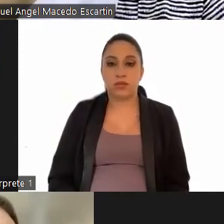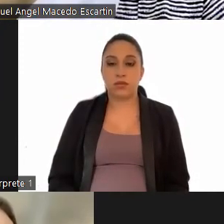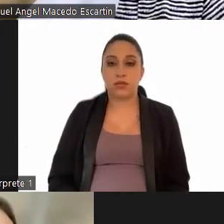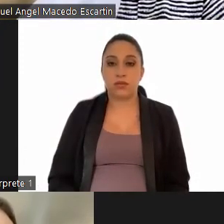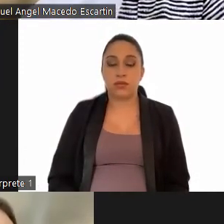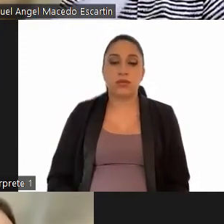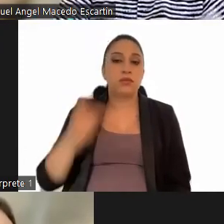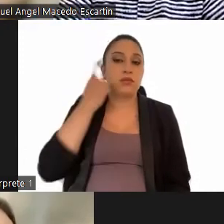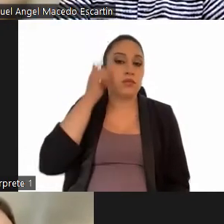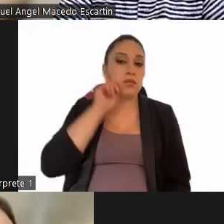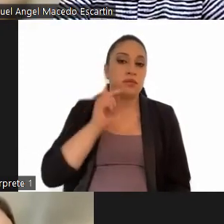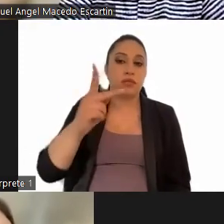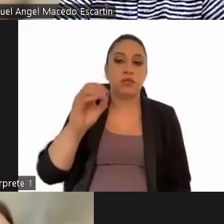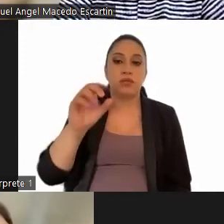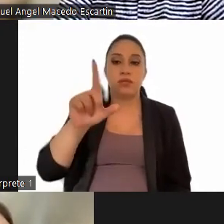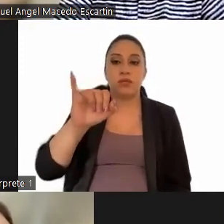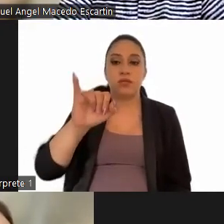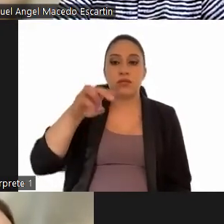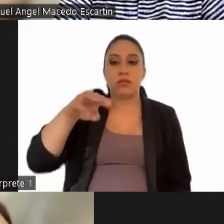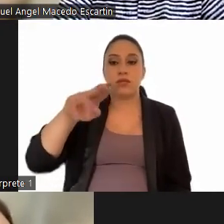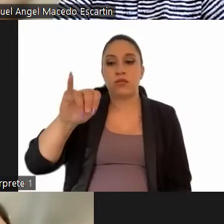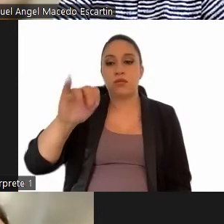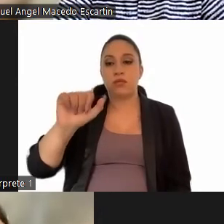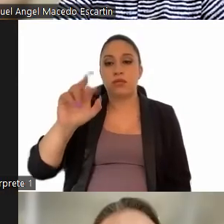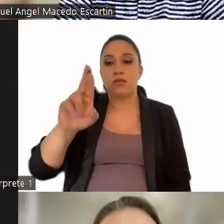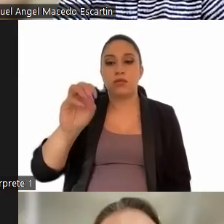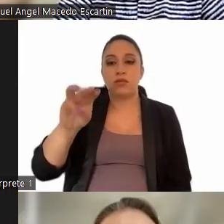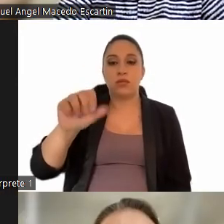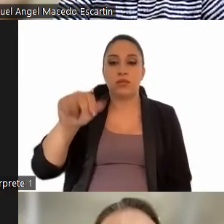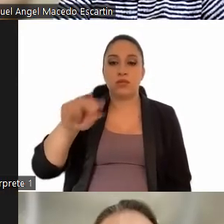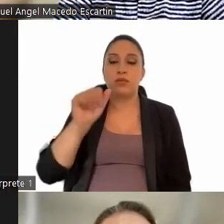Diputada Polignia Romana Sierra Bárcena. Polignia Romana, a favor.